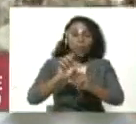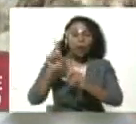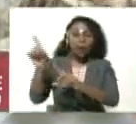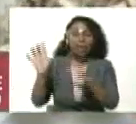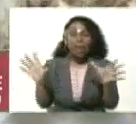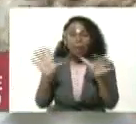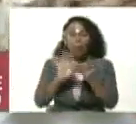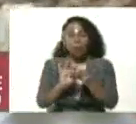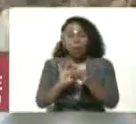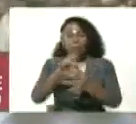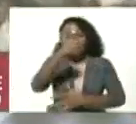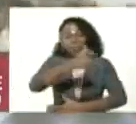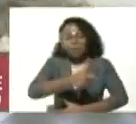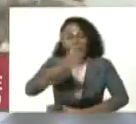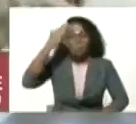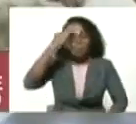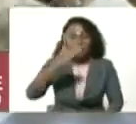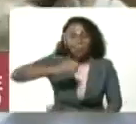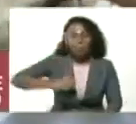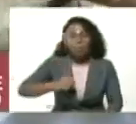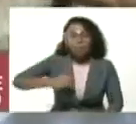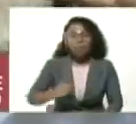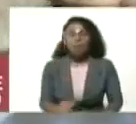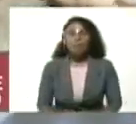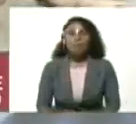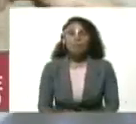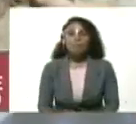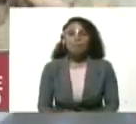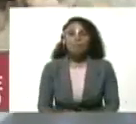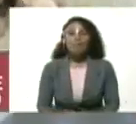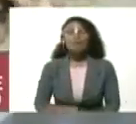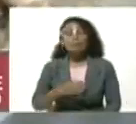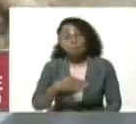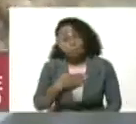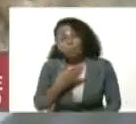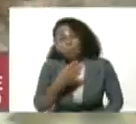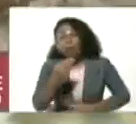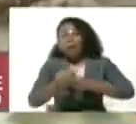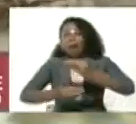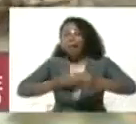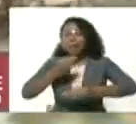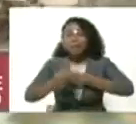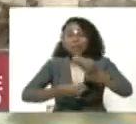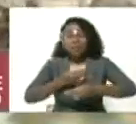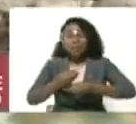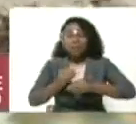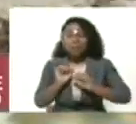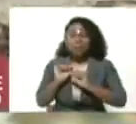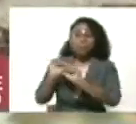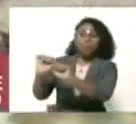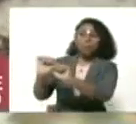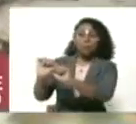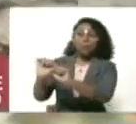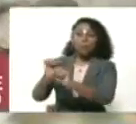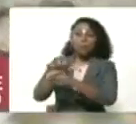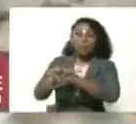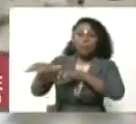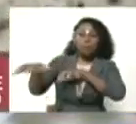unión cívico-militar policial, se pudo evitar males